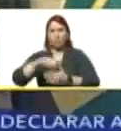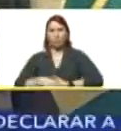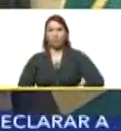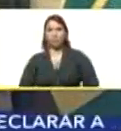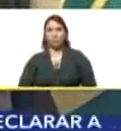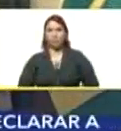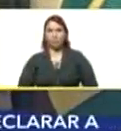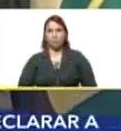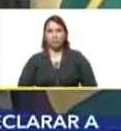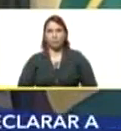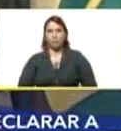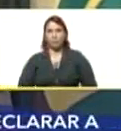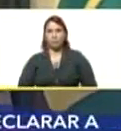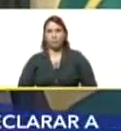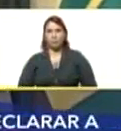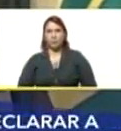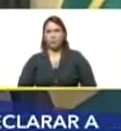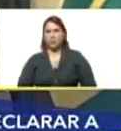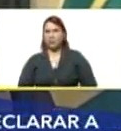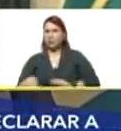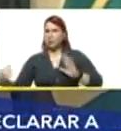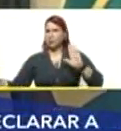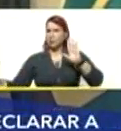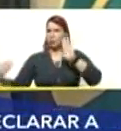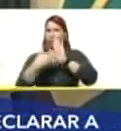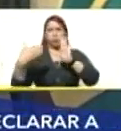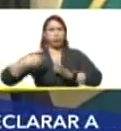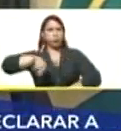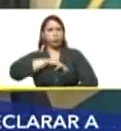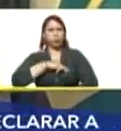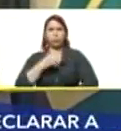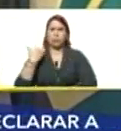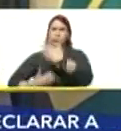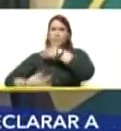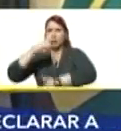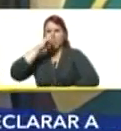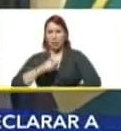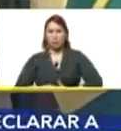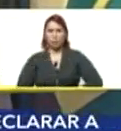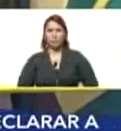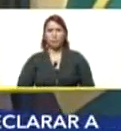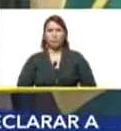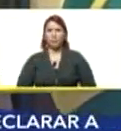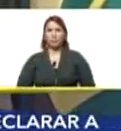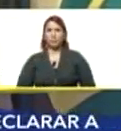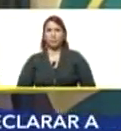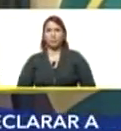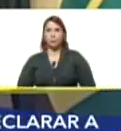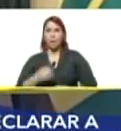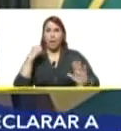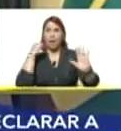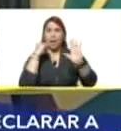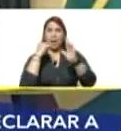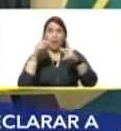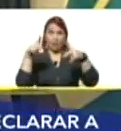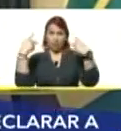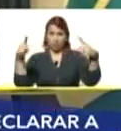Se vino todo contra nosotros en aquellos años. Salió un artículo el día de